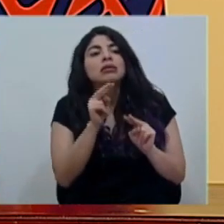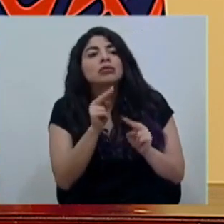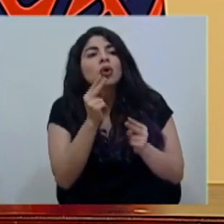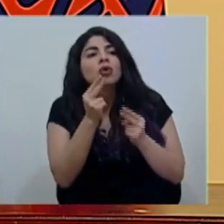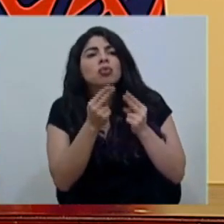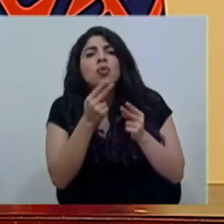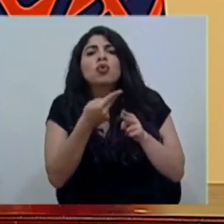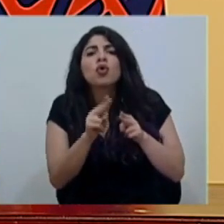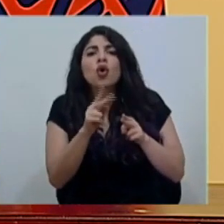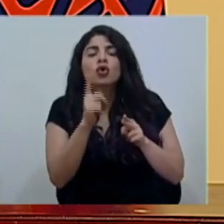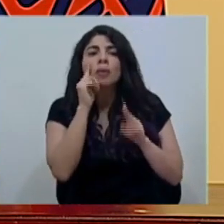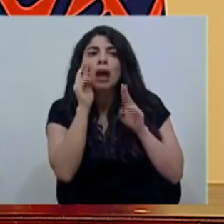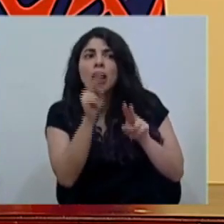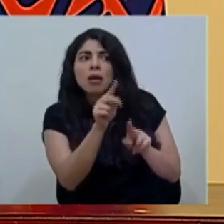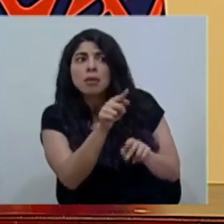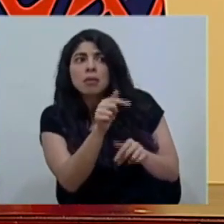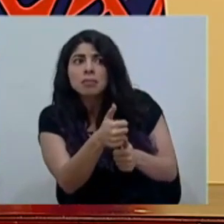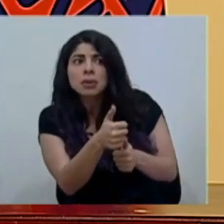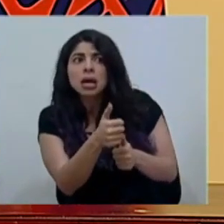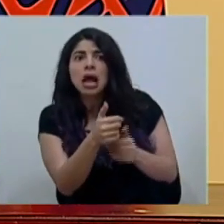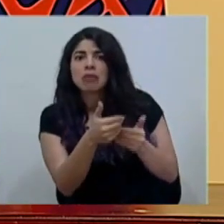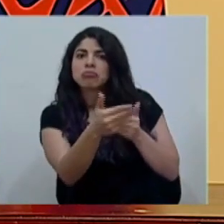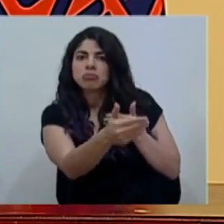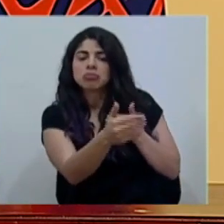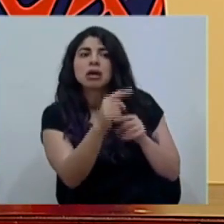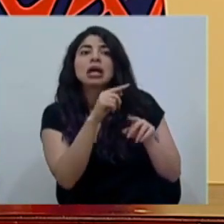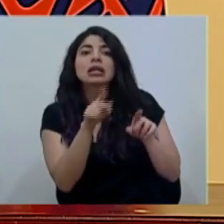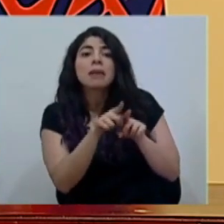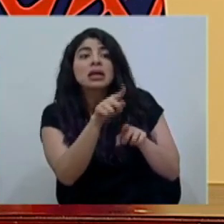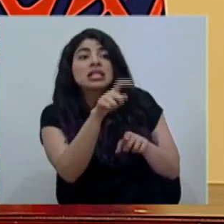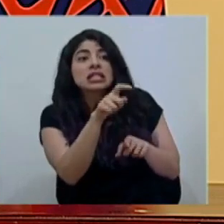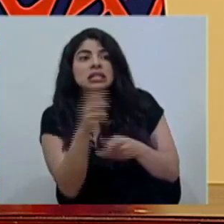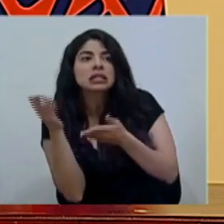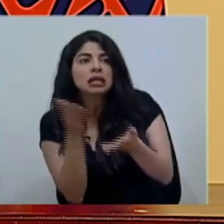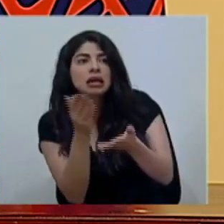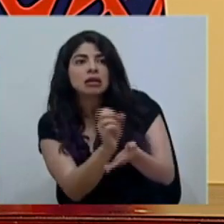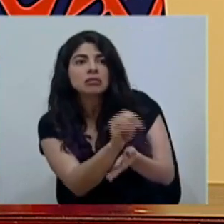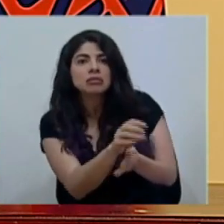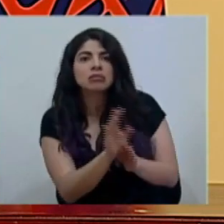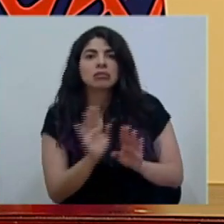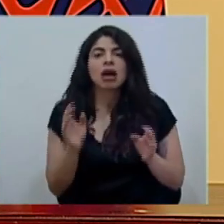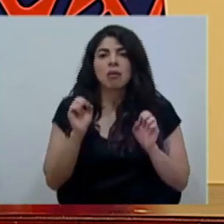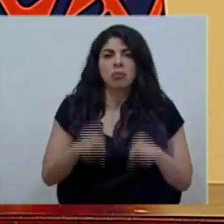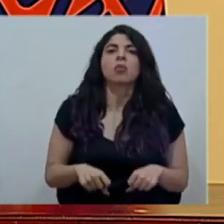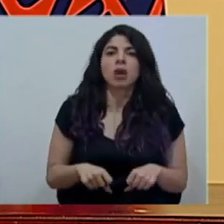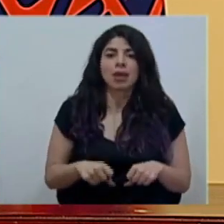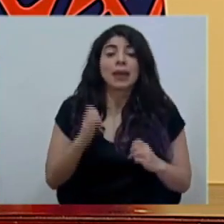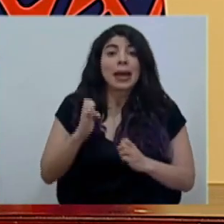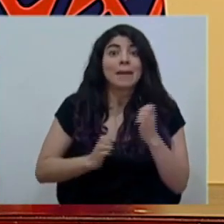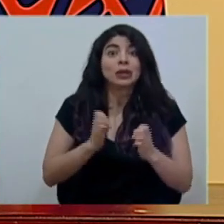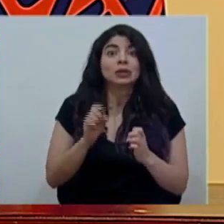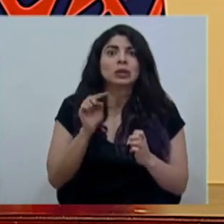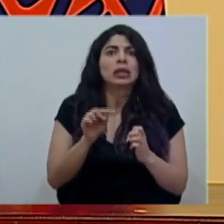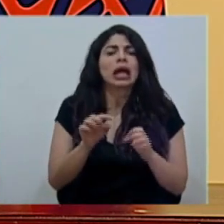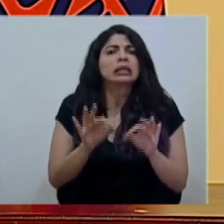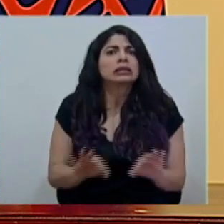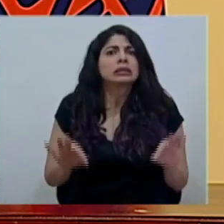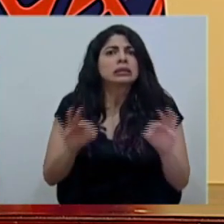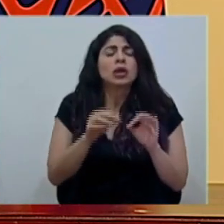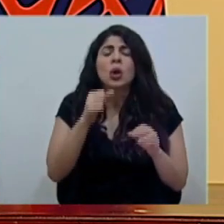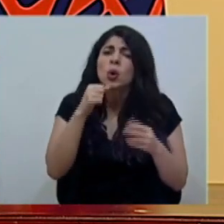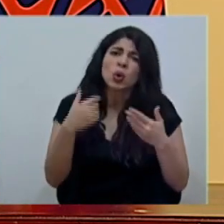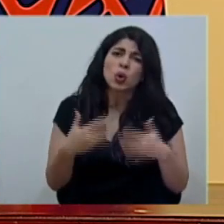mayores, saber que están bien y cualquier cosa cubrir sus necesidades. La parte emocional resulta muy importante y